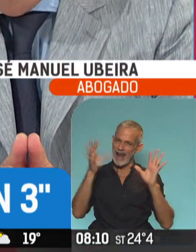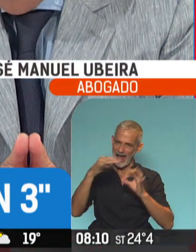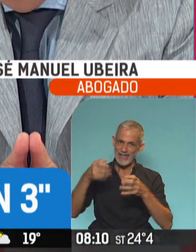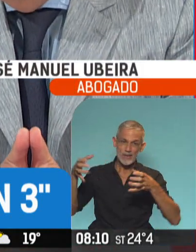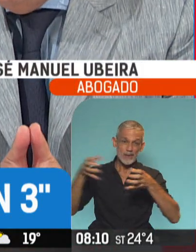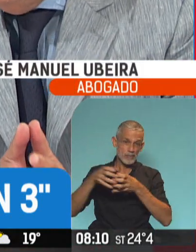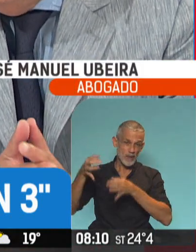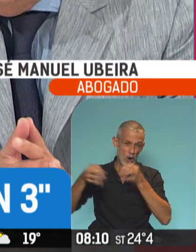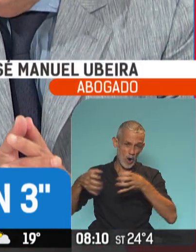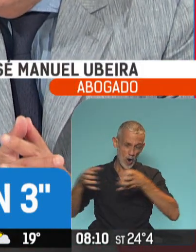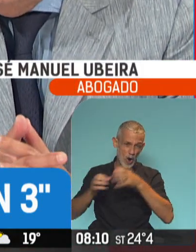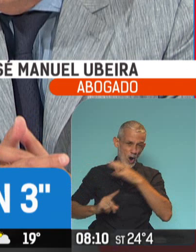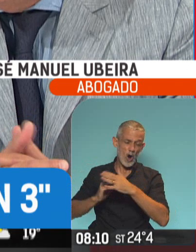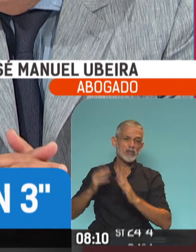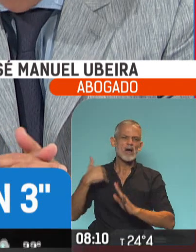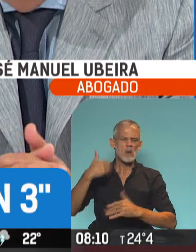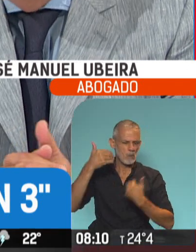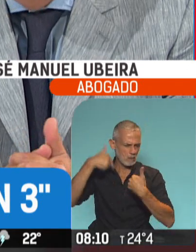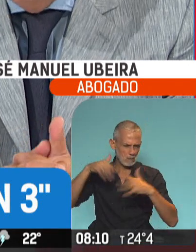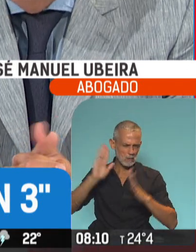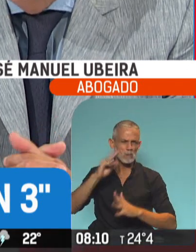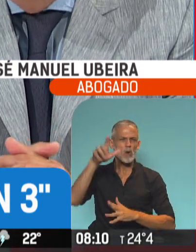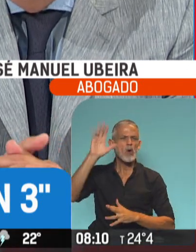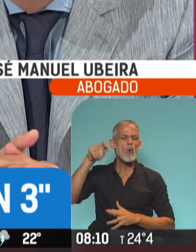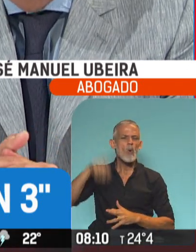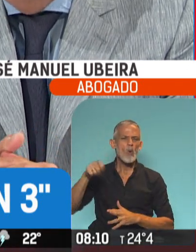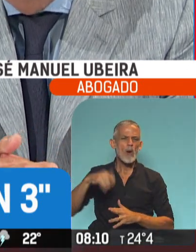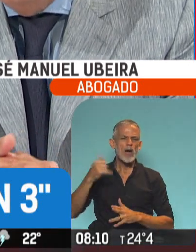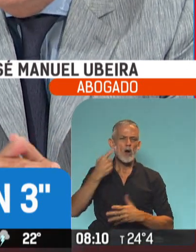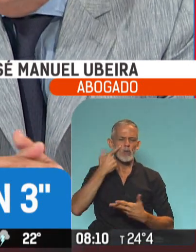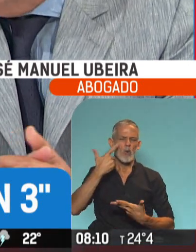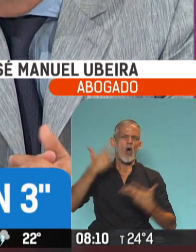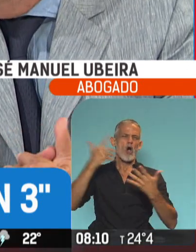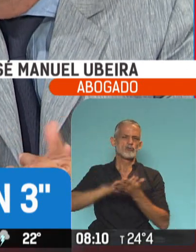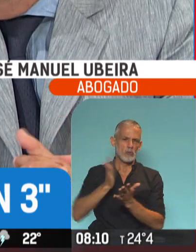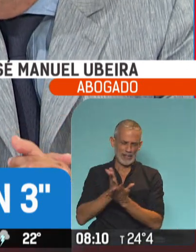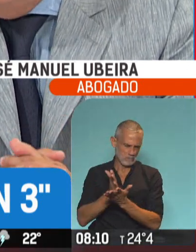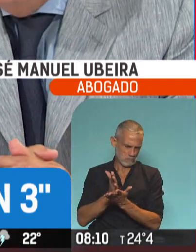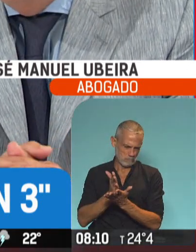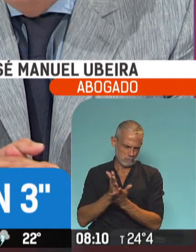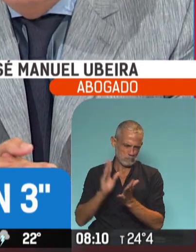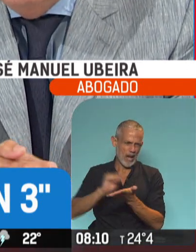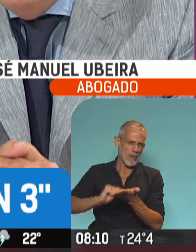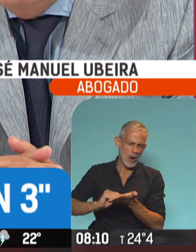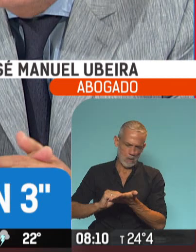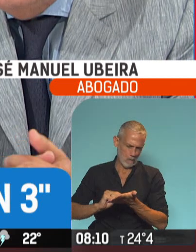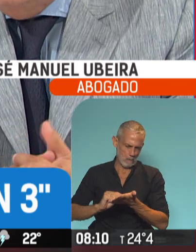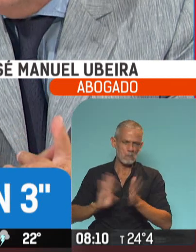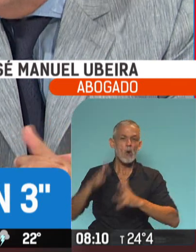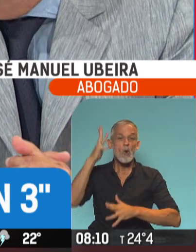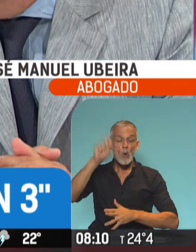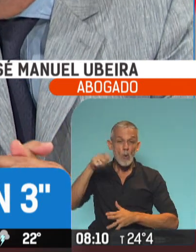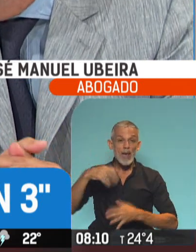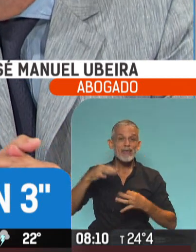A mí no me preocupa de que el juez de la Corte sea una persona que tenga un gran conocimiento del derecho. A mí me preocupa que el juez de la Corte tenga